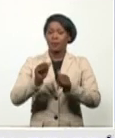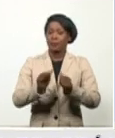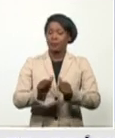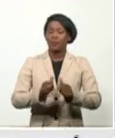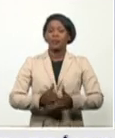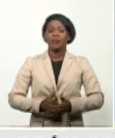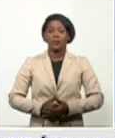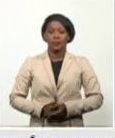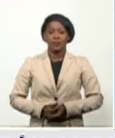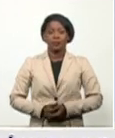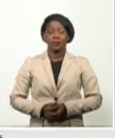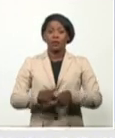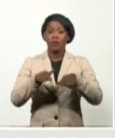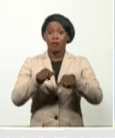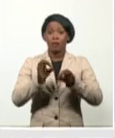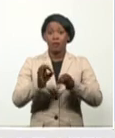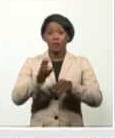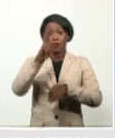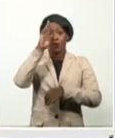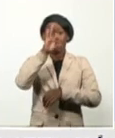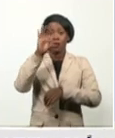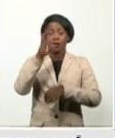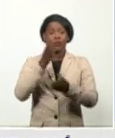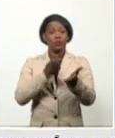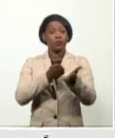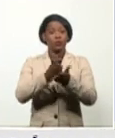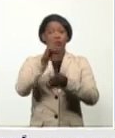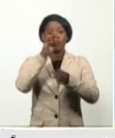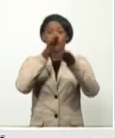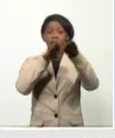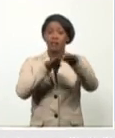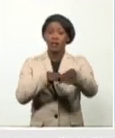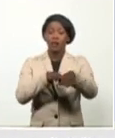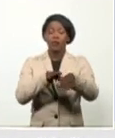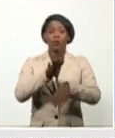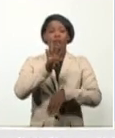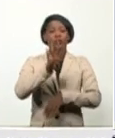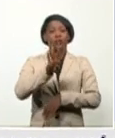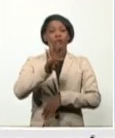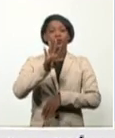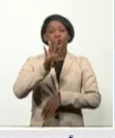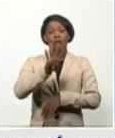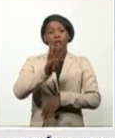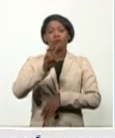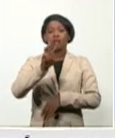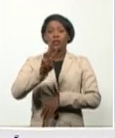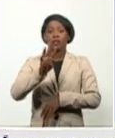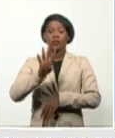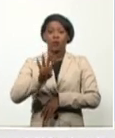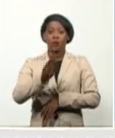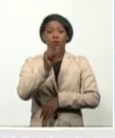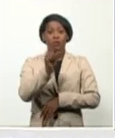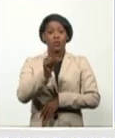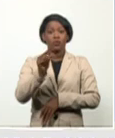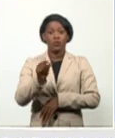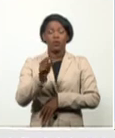En nuestros hospitales se mantienen ingresados 434 pacientes, 2 en vigilancia,